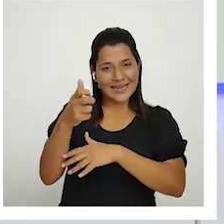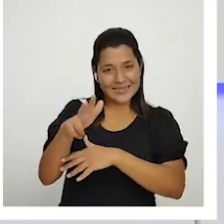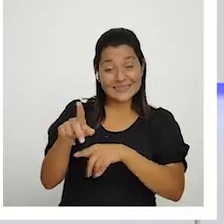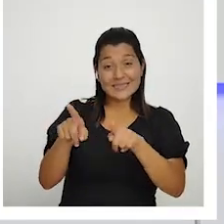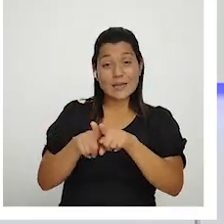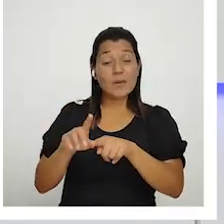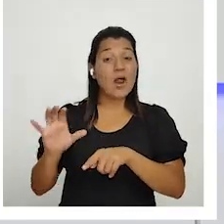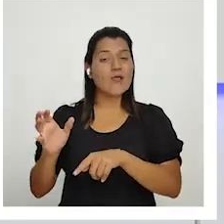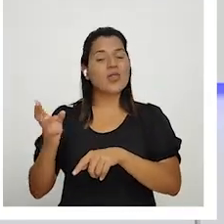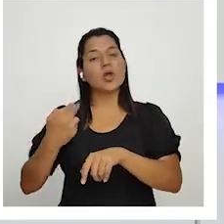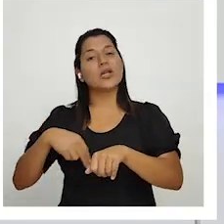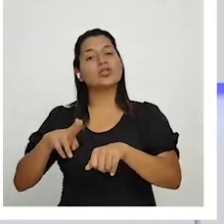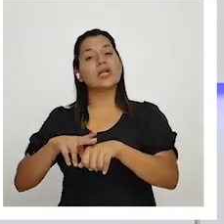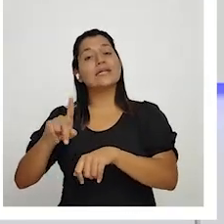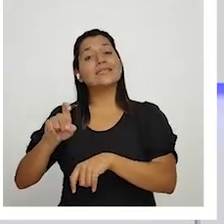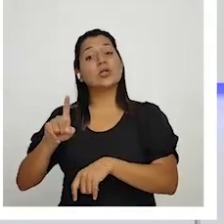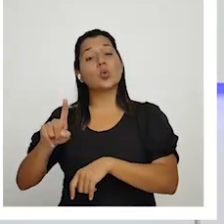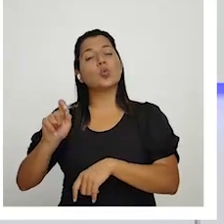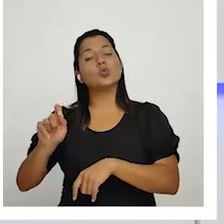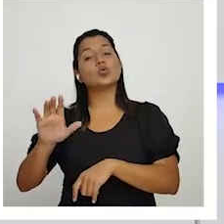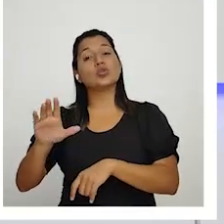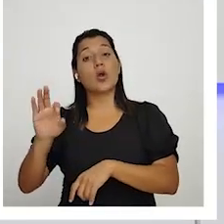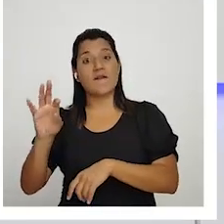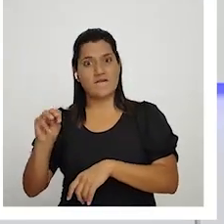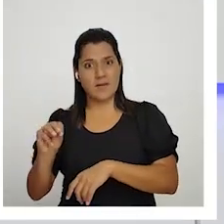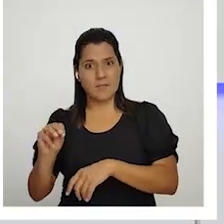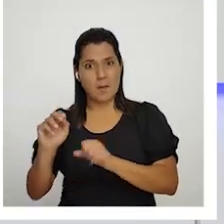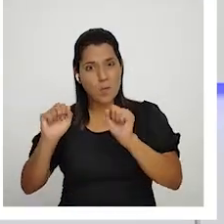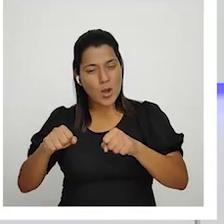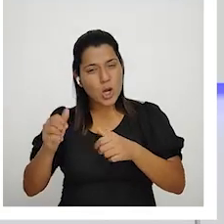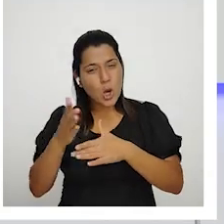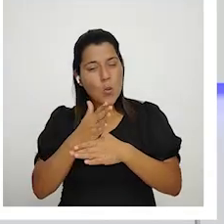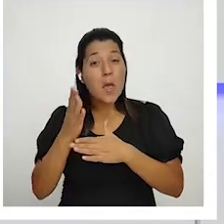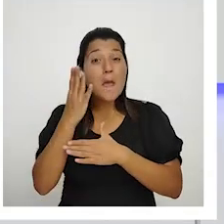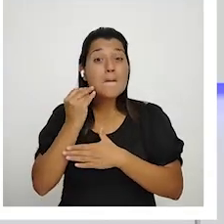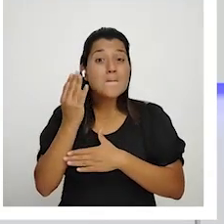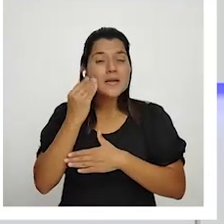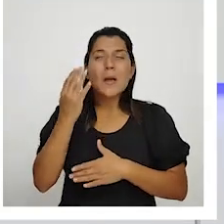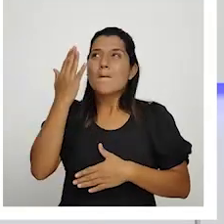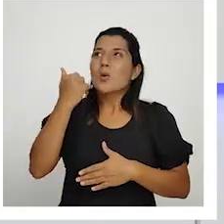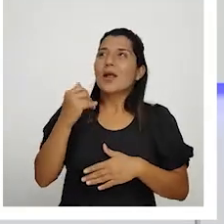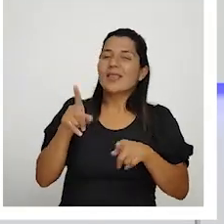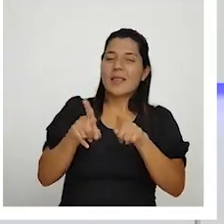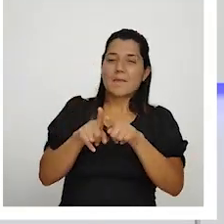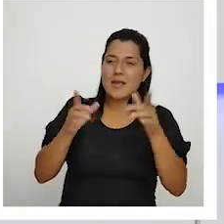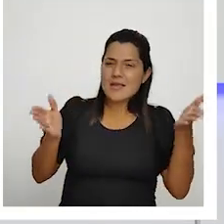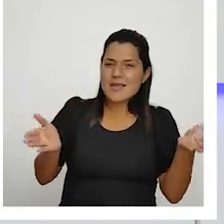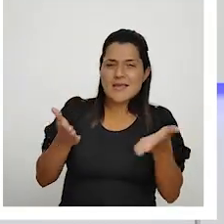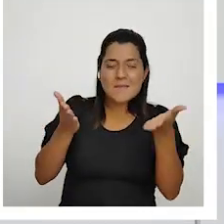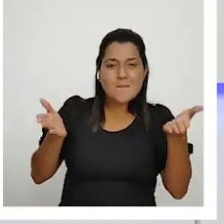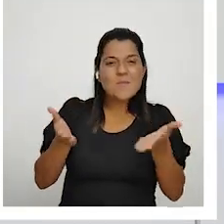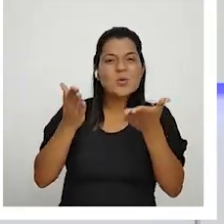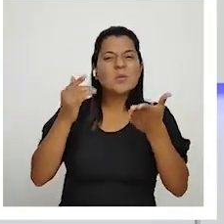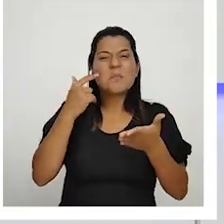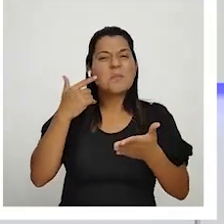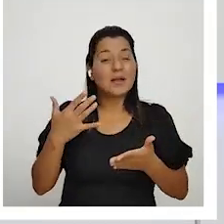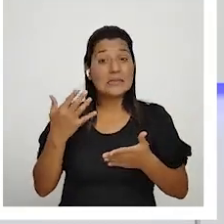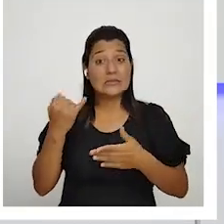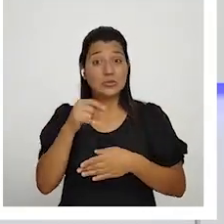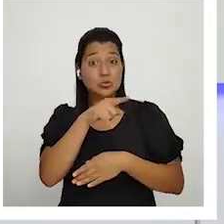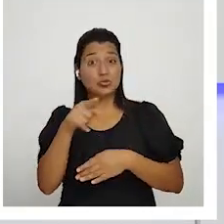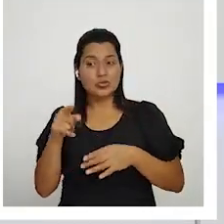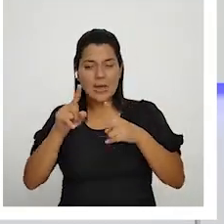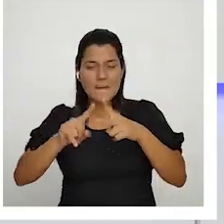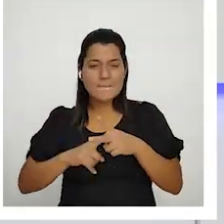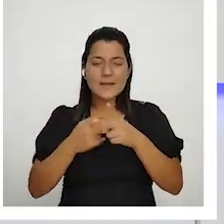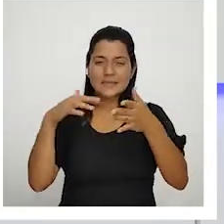101.5 FM estas experiencias, porque también nos impulsan y los motivan para que si usted está empezando a